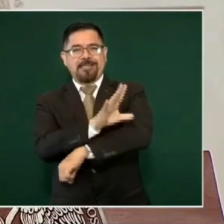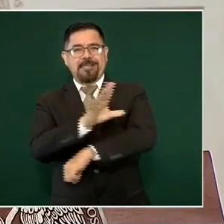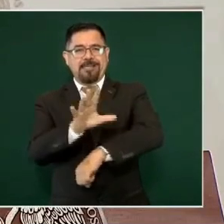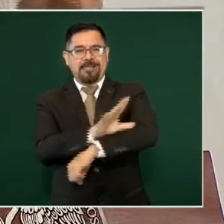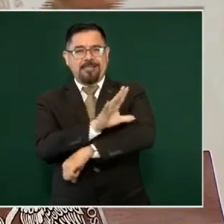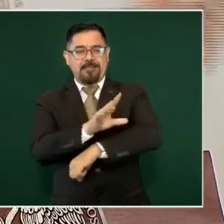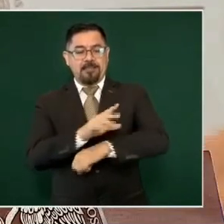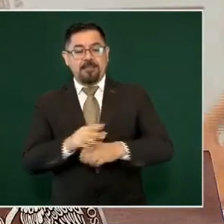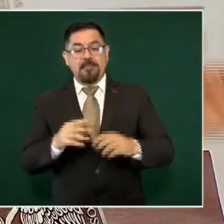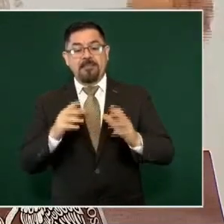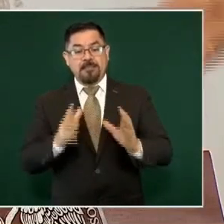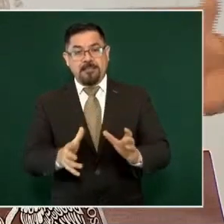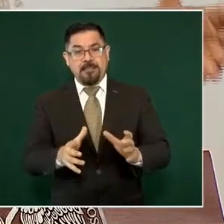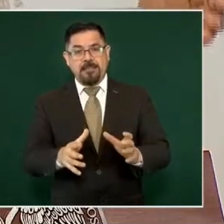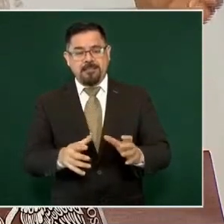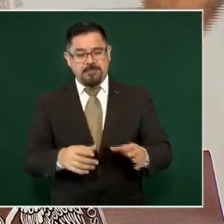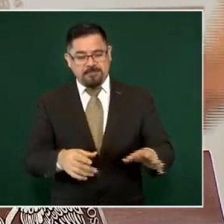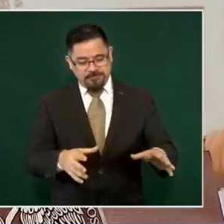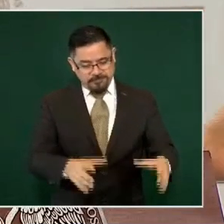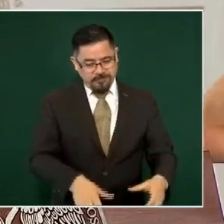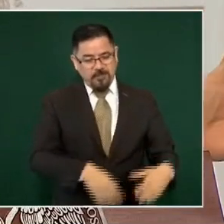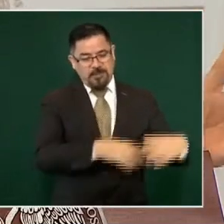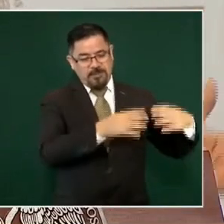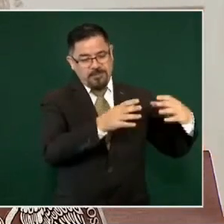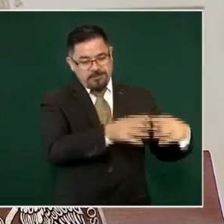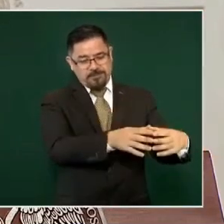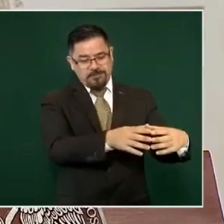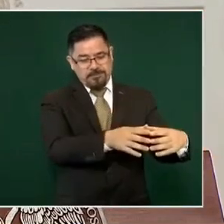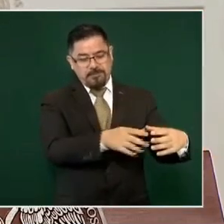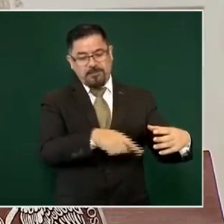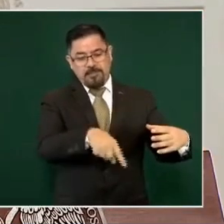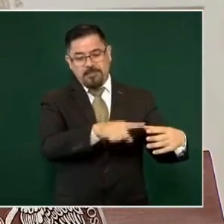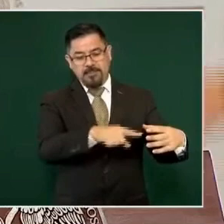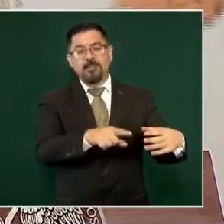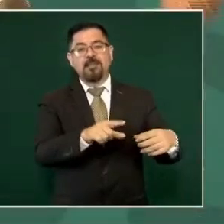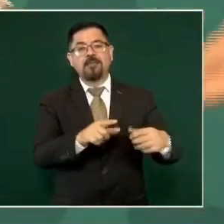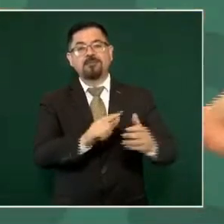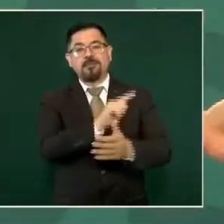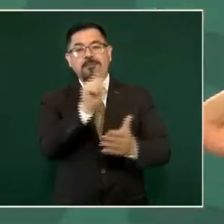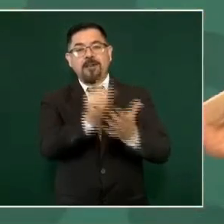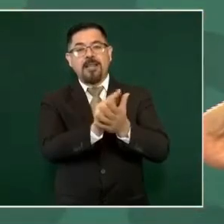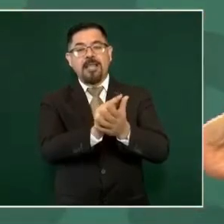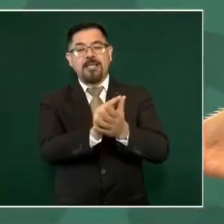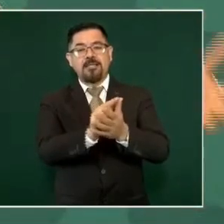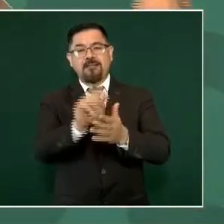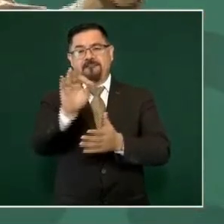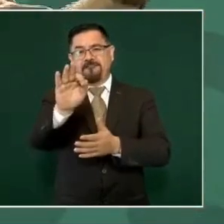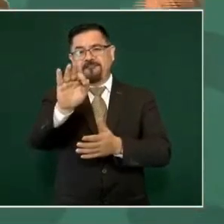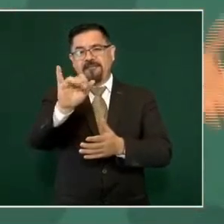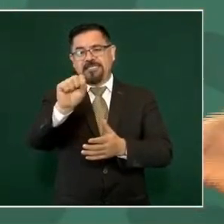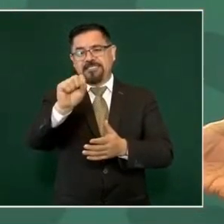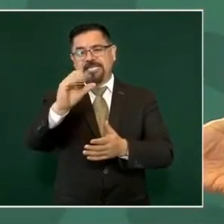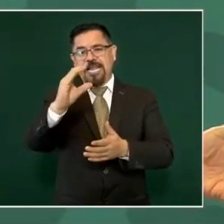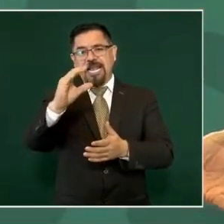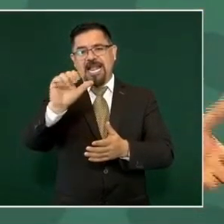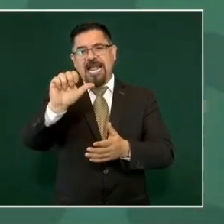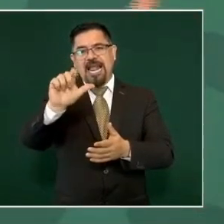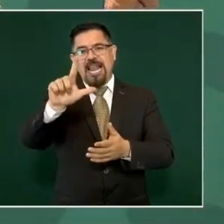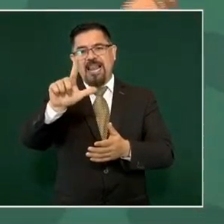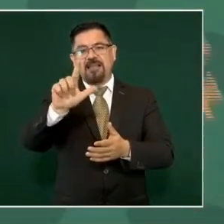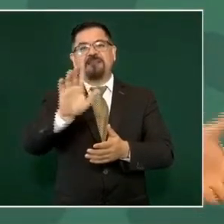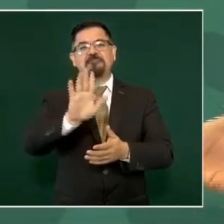y con el que sacaron la reforma fiscal jugó como palero,